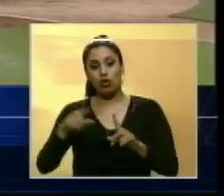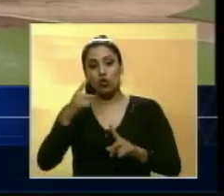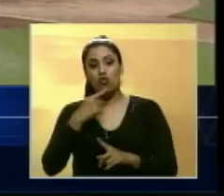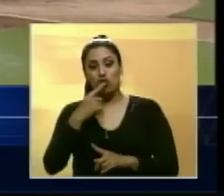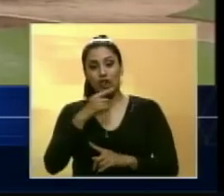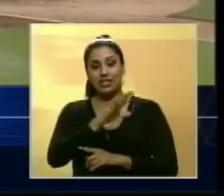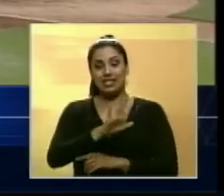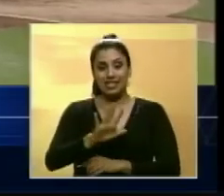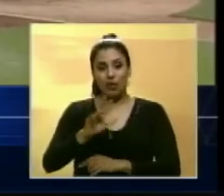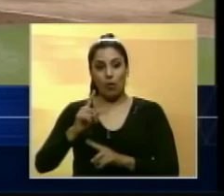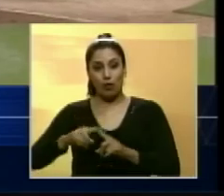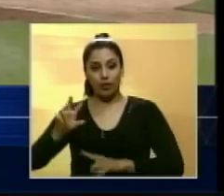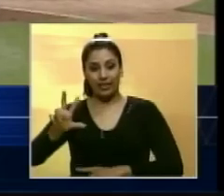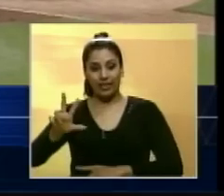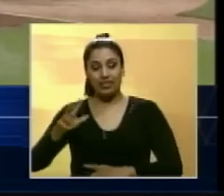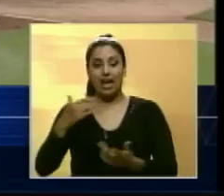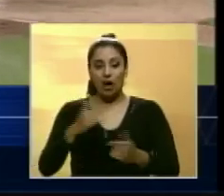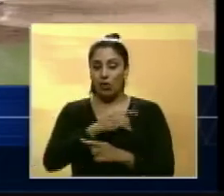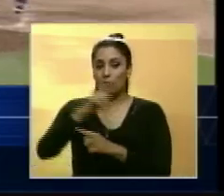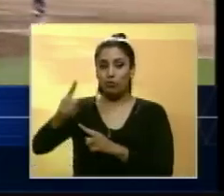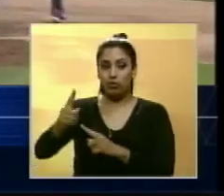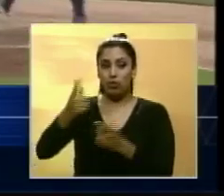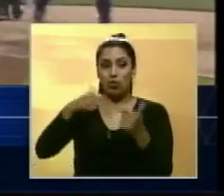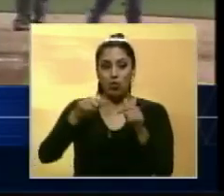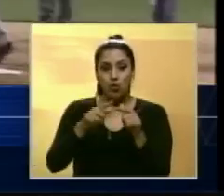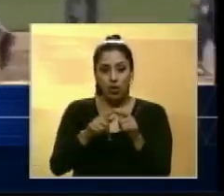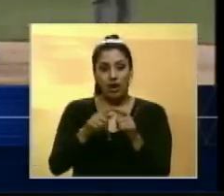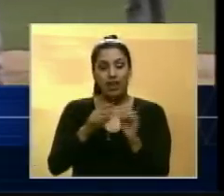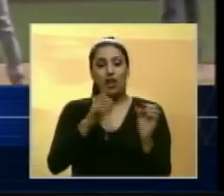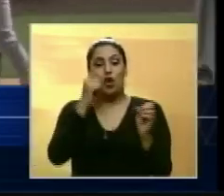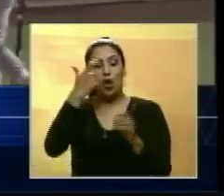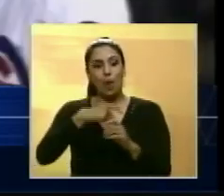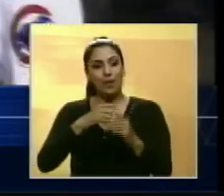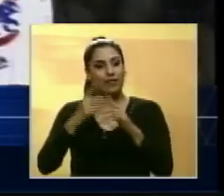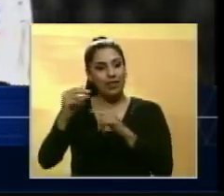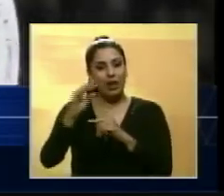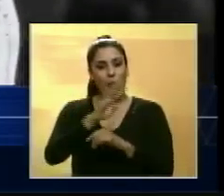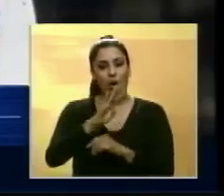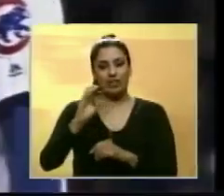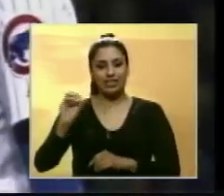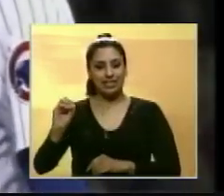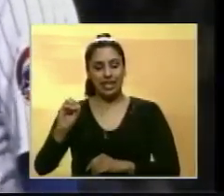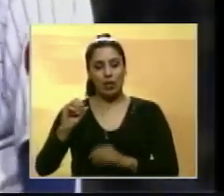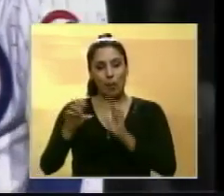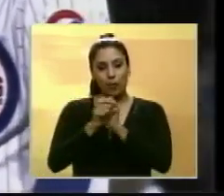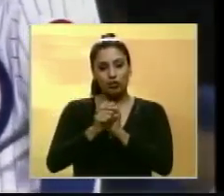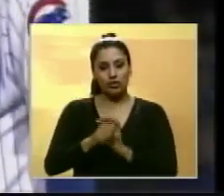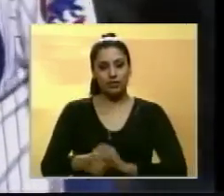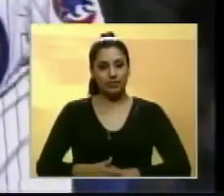Cincinnati de 5 carreras por 3. A la ofensiva por Cincinnati, Eugenio Suárez se fue de 4-0 con ponche.